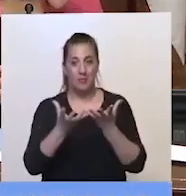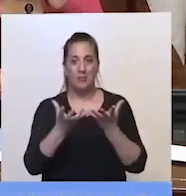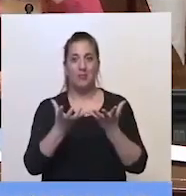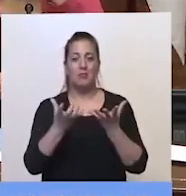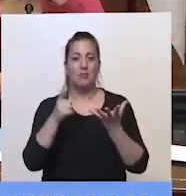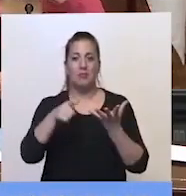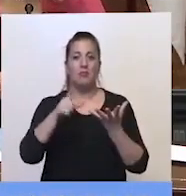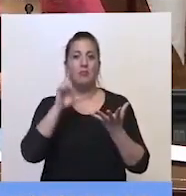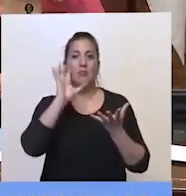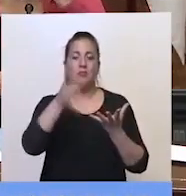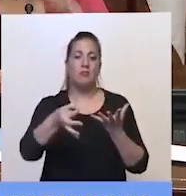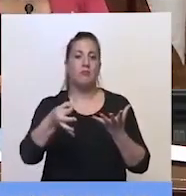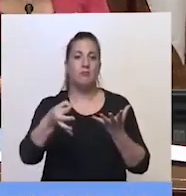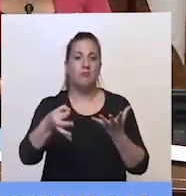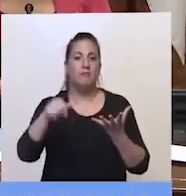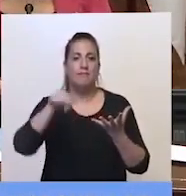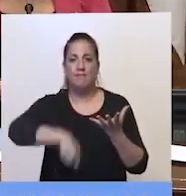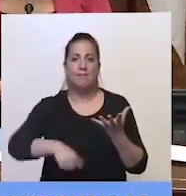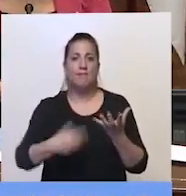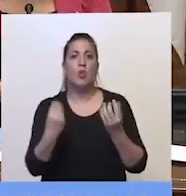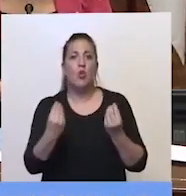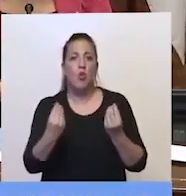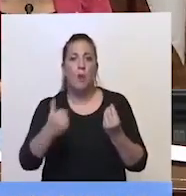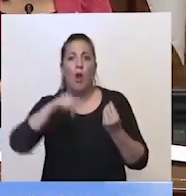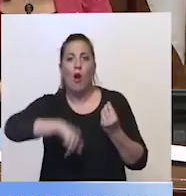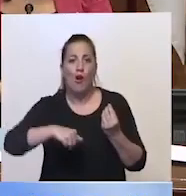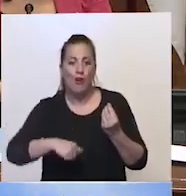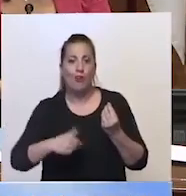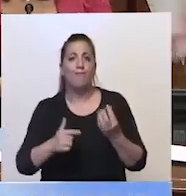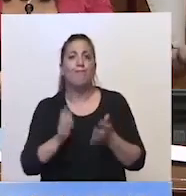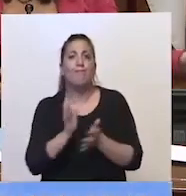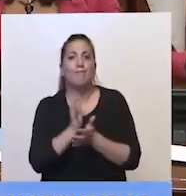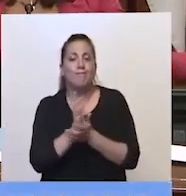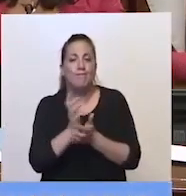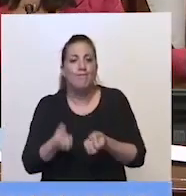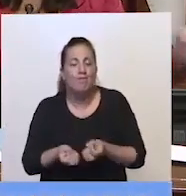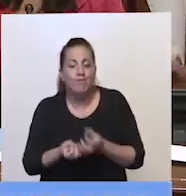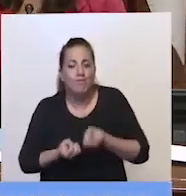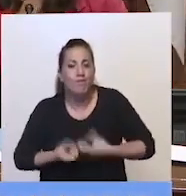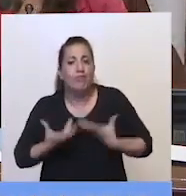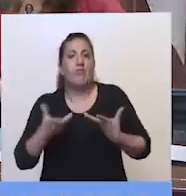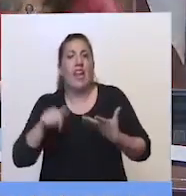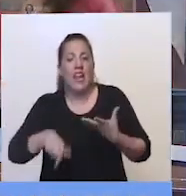que motivan estas leyes que hoy venimos a darle la otra media sanción.